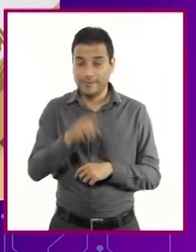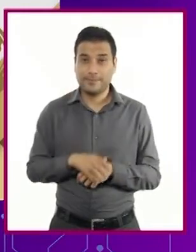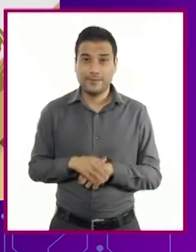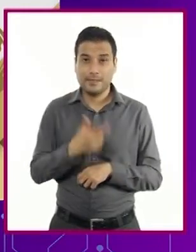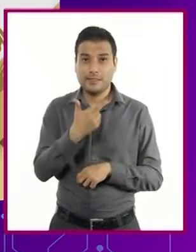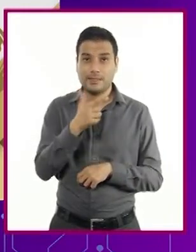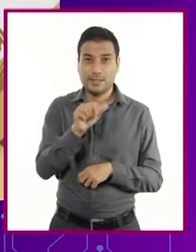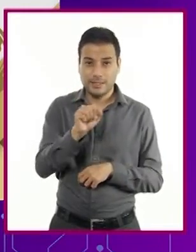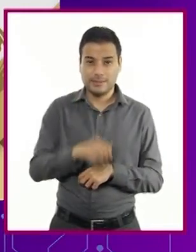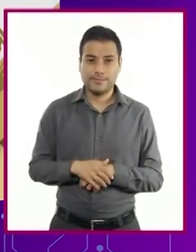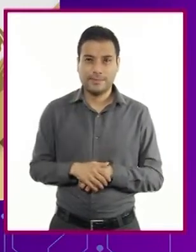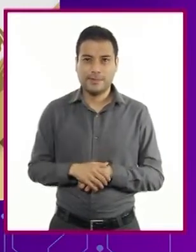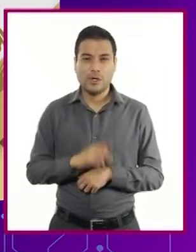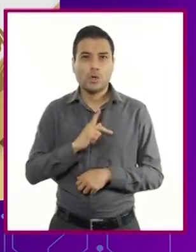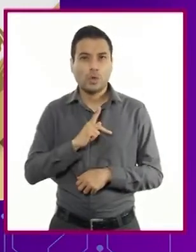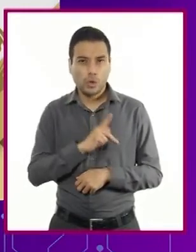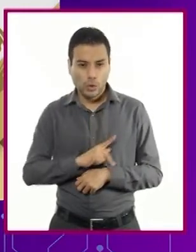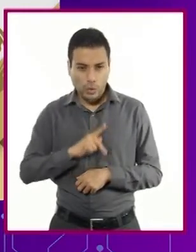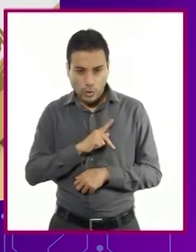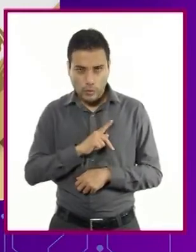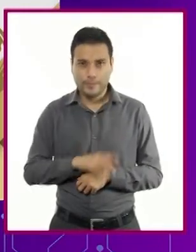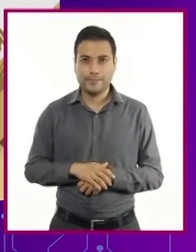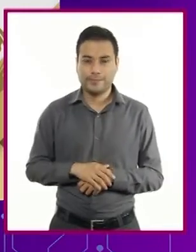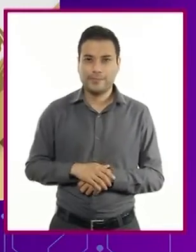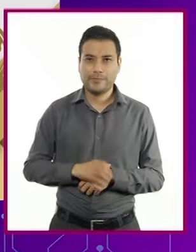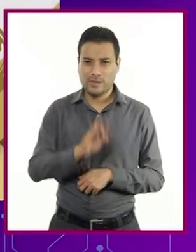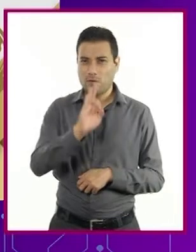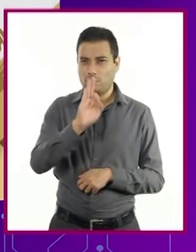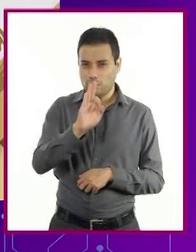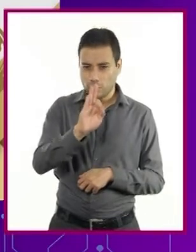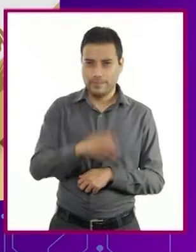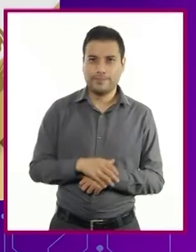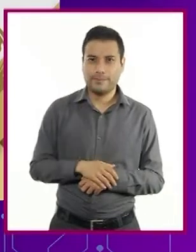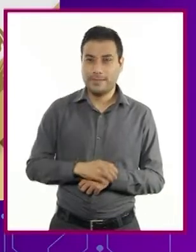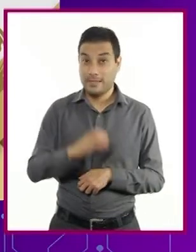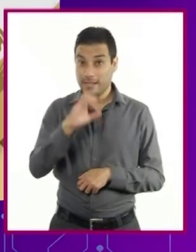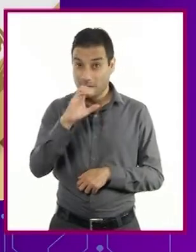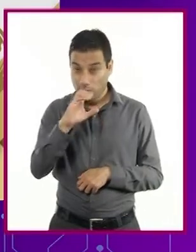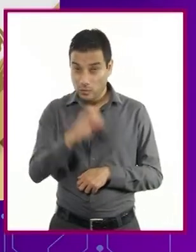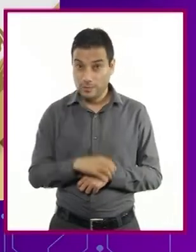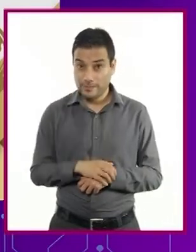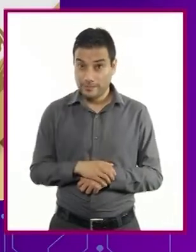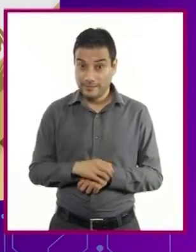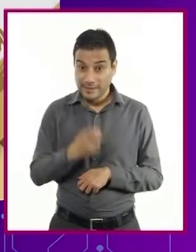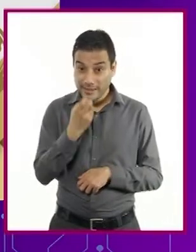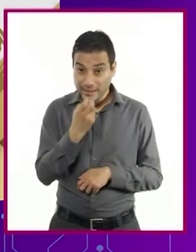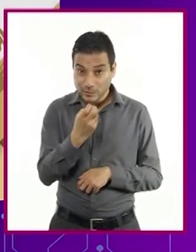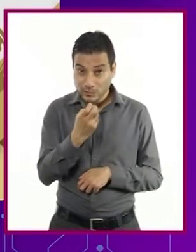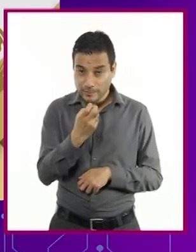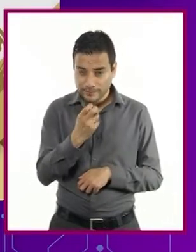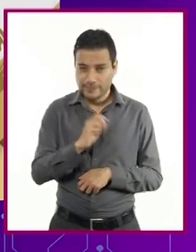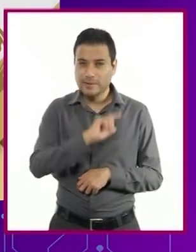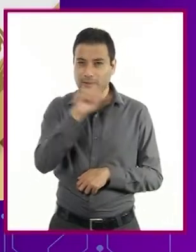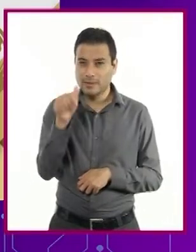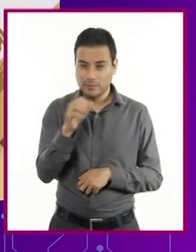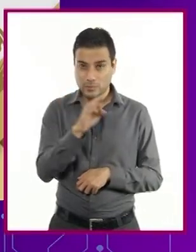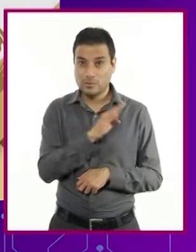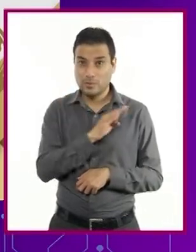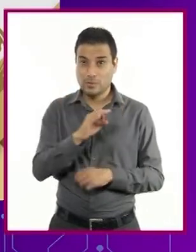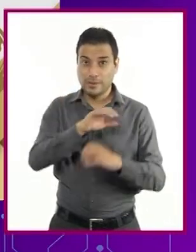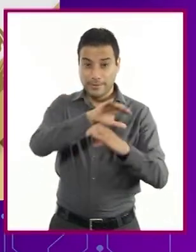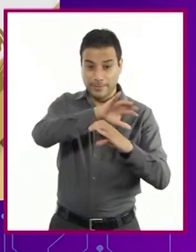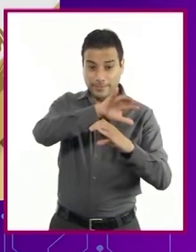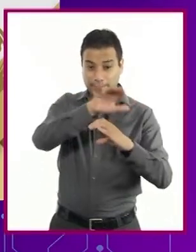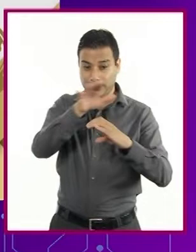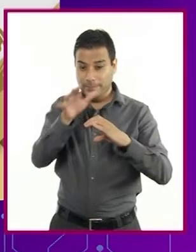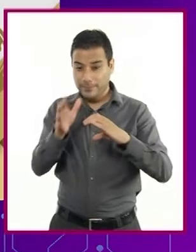cloro, Cl, el flúor, F, y el carbono, C, provocan el enrarecimiento de la capa de ozono de la